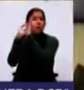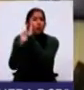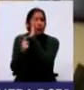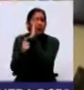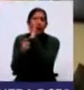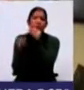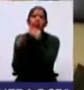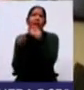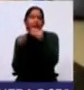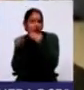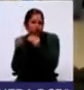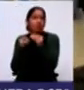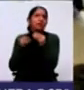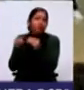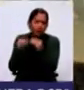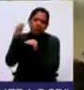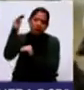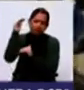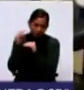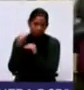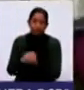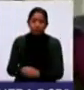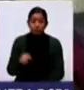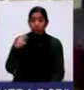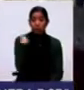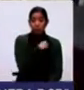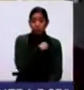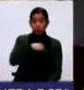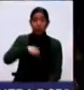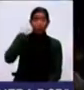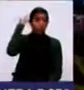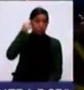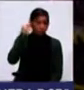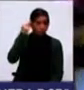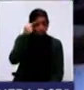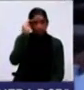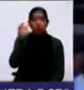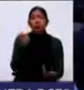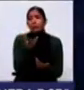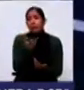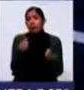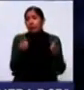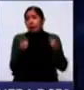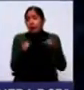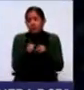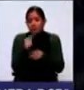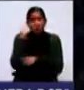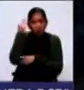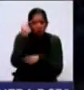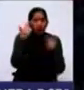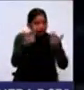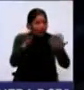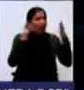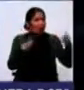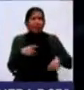medidas. En el análisis realizado por el Gobierno Nacional y el esfuerzo que ha desarrollado en la implementación de vacunas